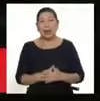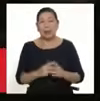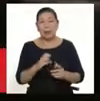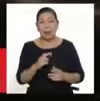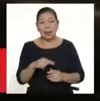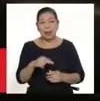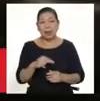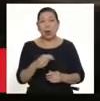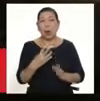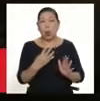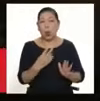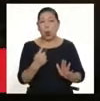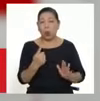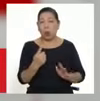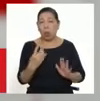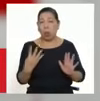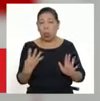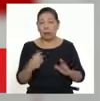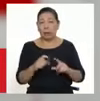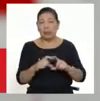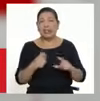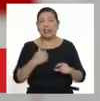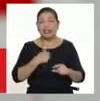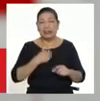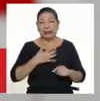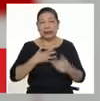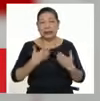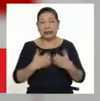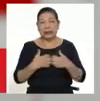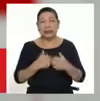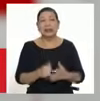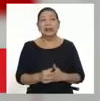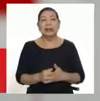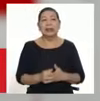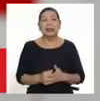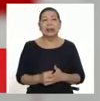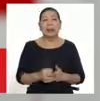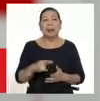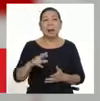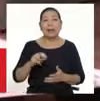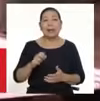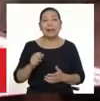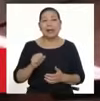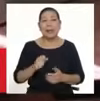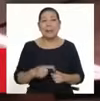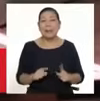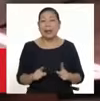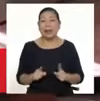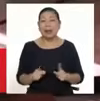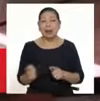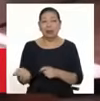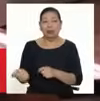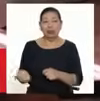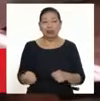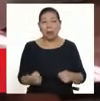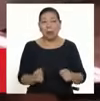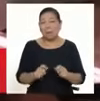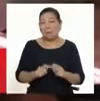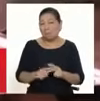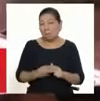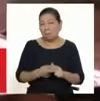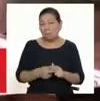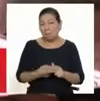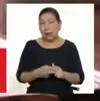placa BNX919, de propiedad de la empresa Rentequipos Leasing Perú S.A. El remolque sufrió un